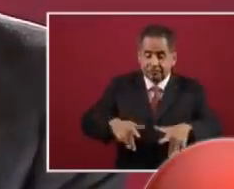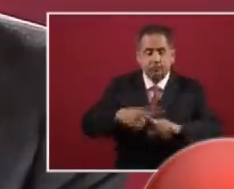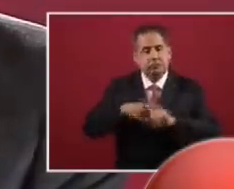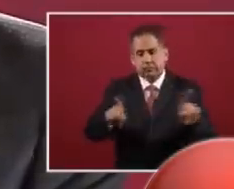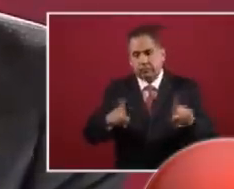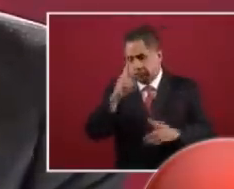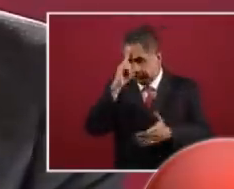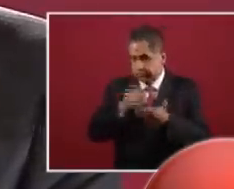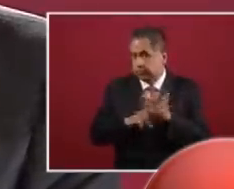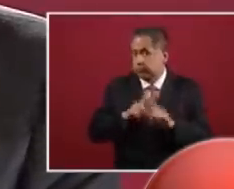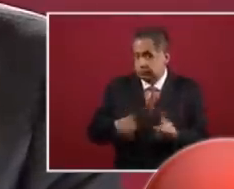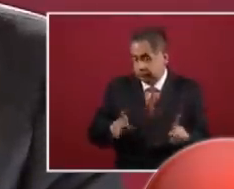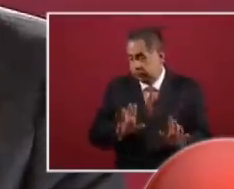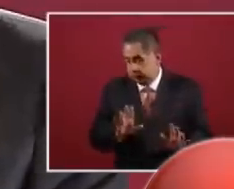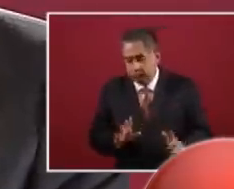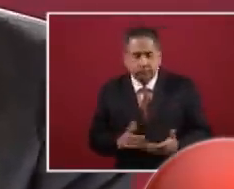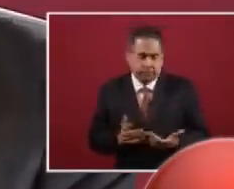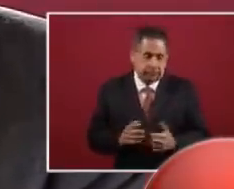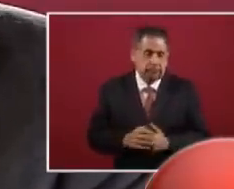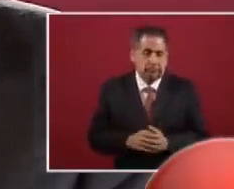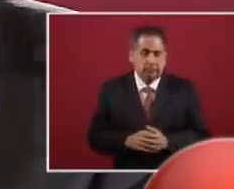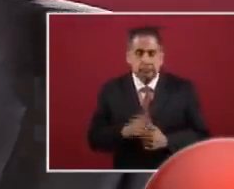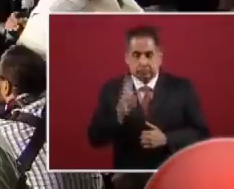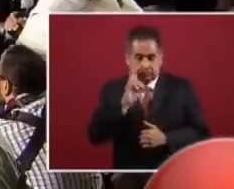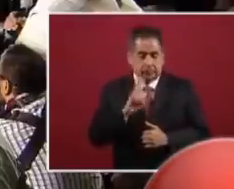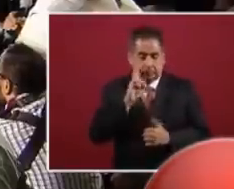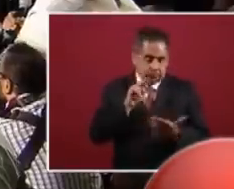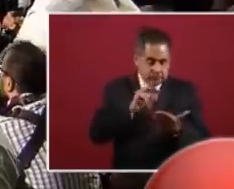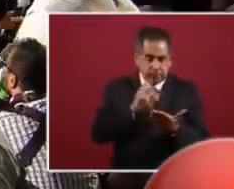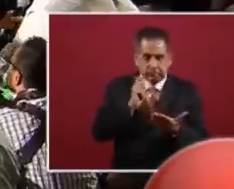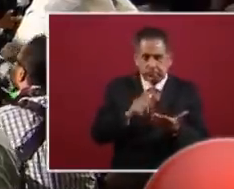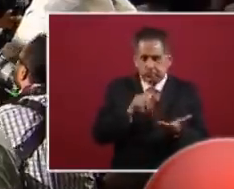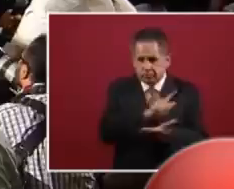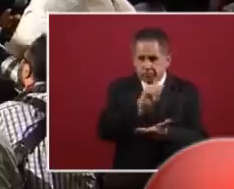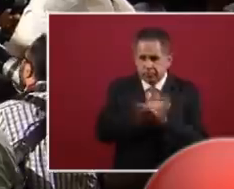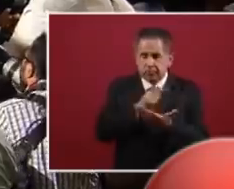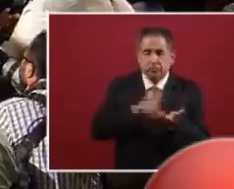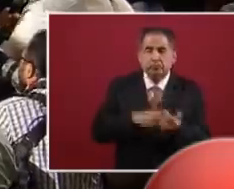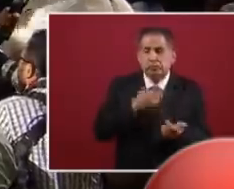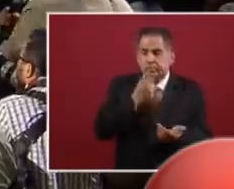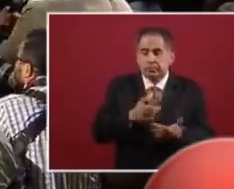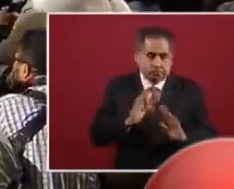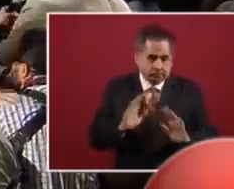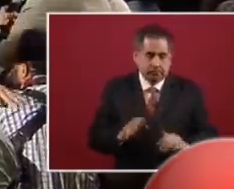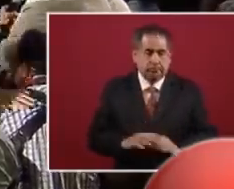caso, pero hay que verlo legalmente.